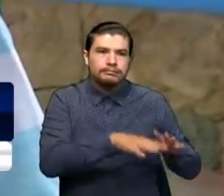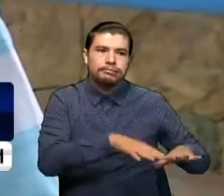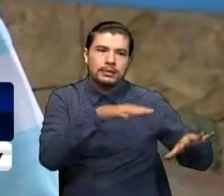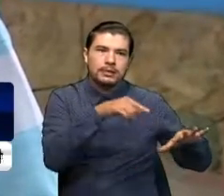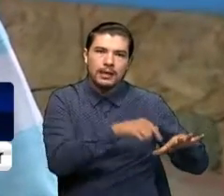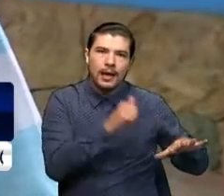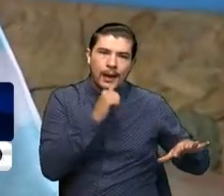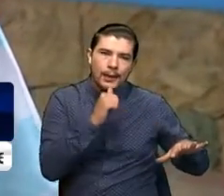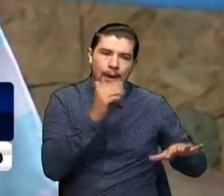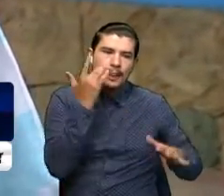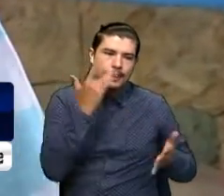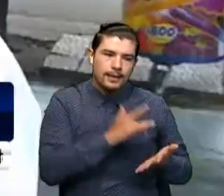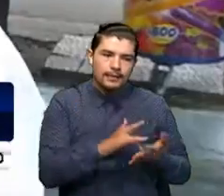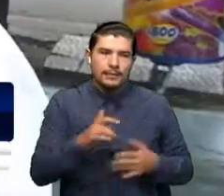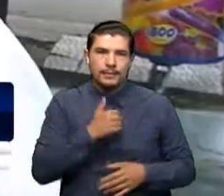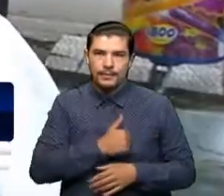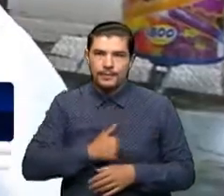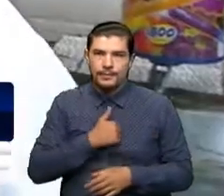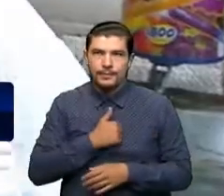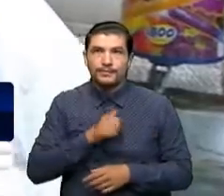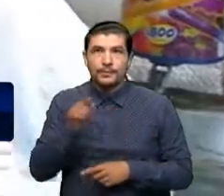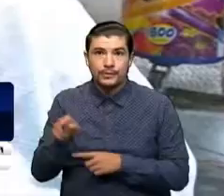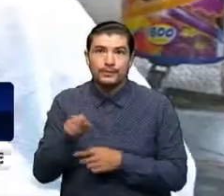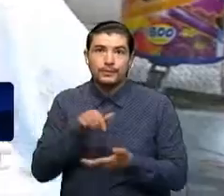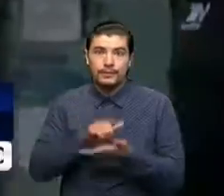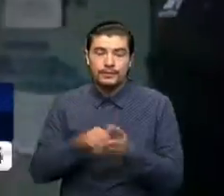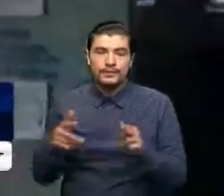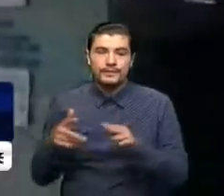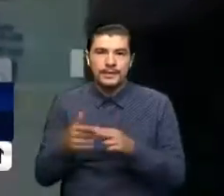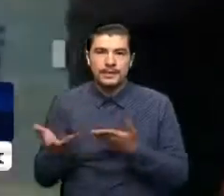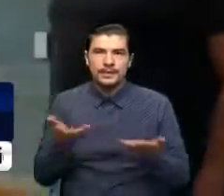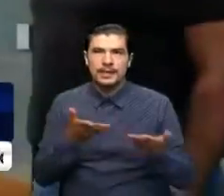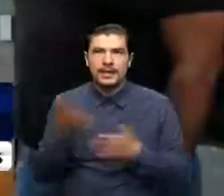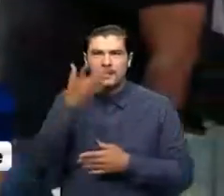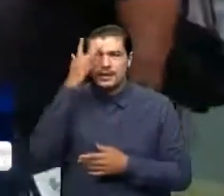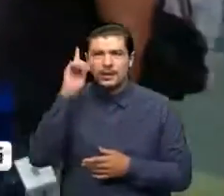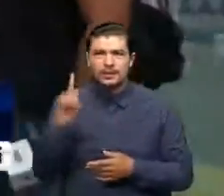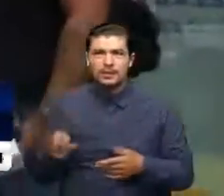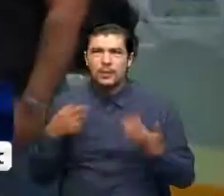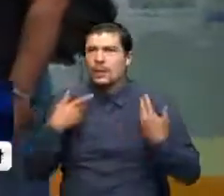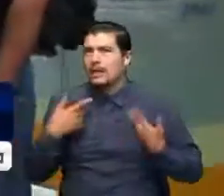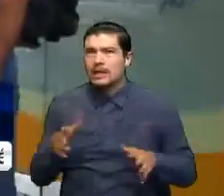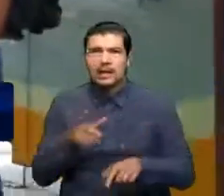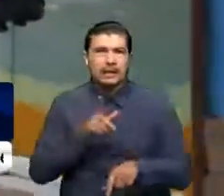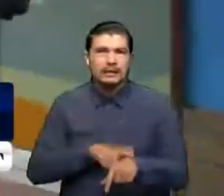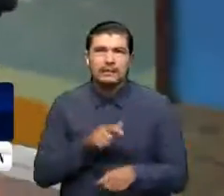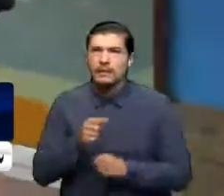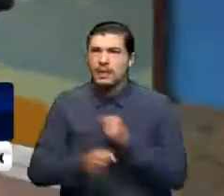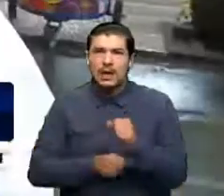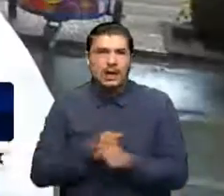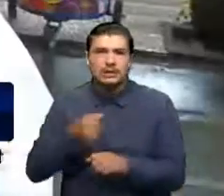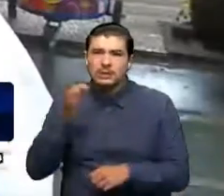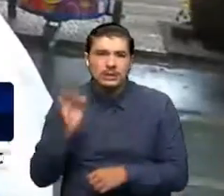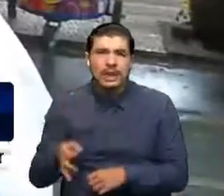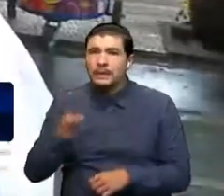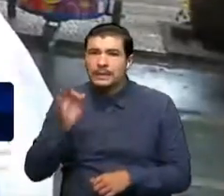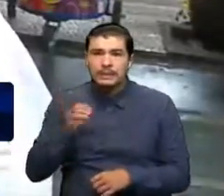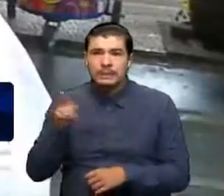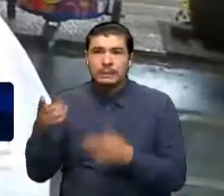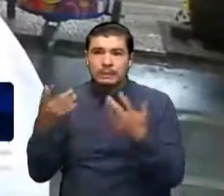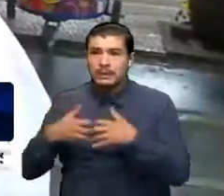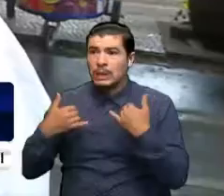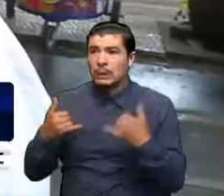parte los habitantes de los patios dicen que la deficiencia de servicios son a cualquier época del año en el barrio el mirador